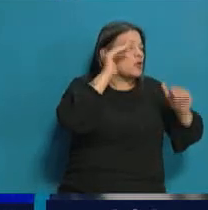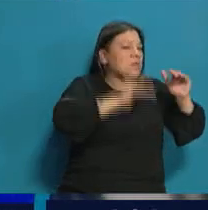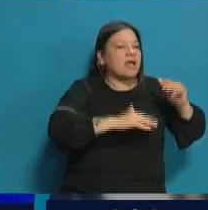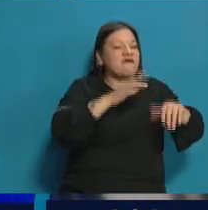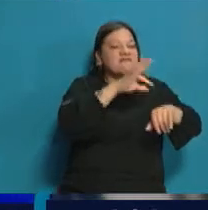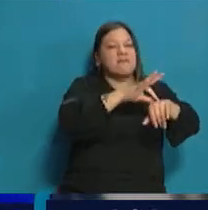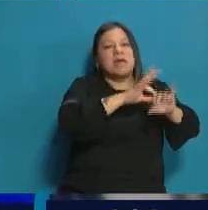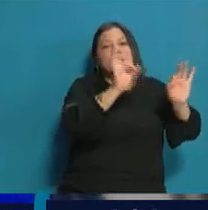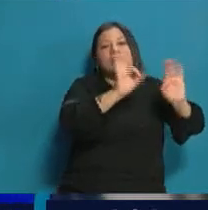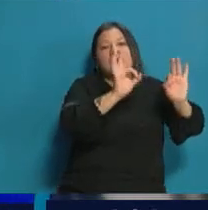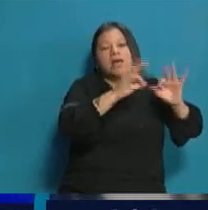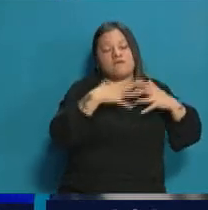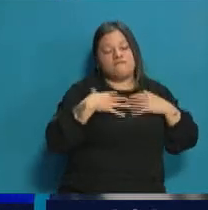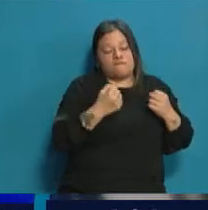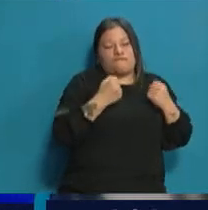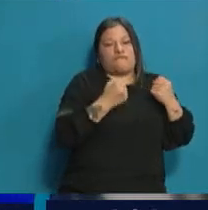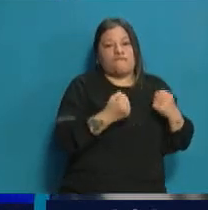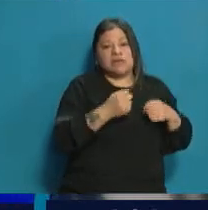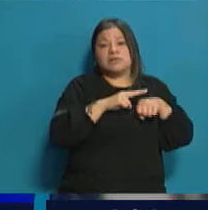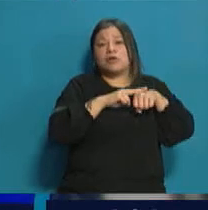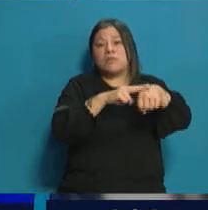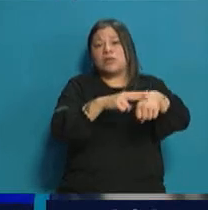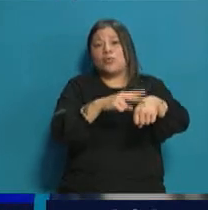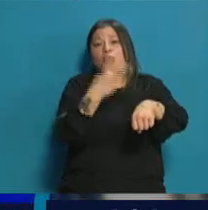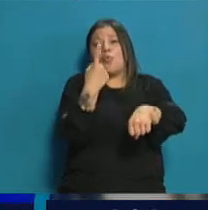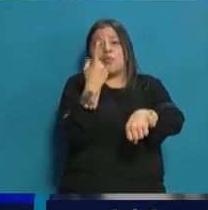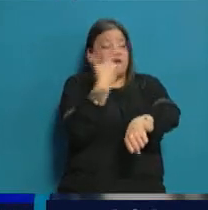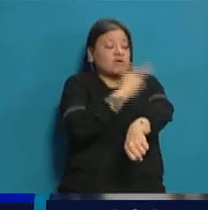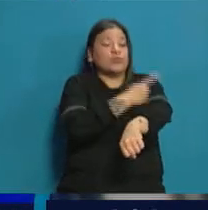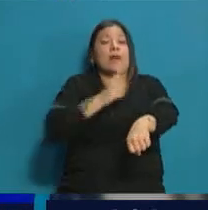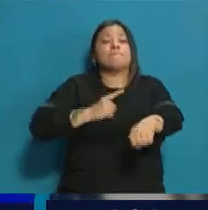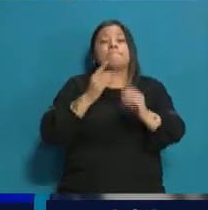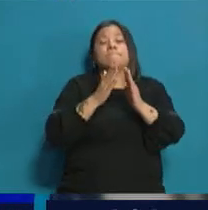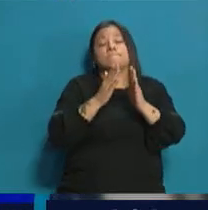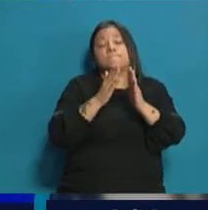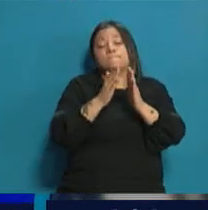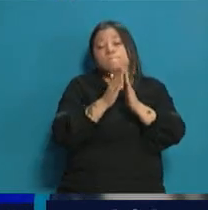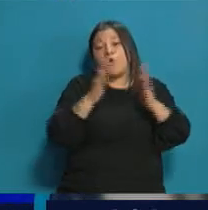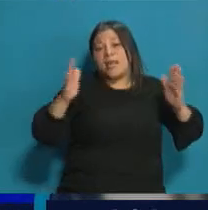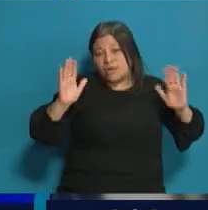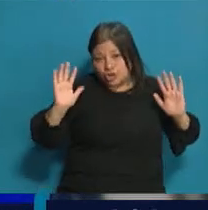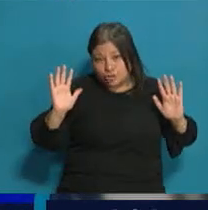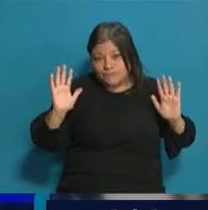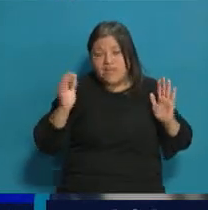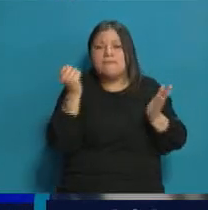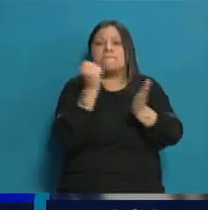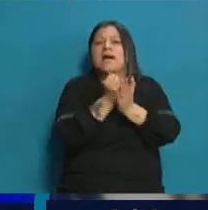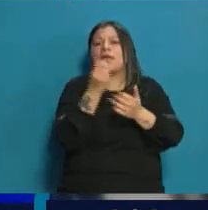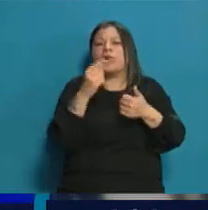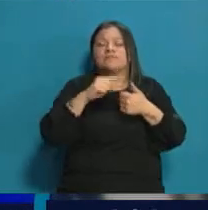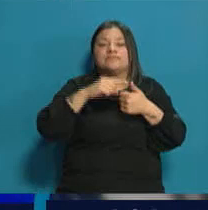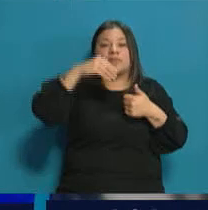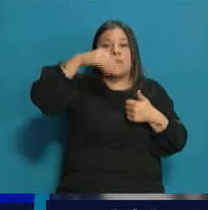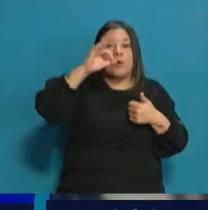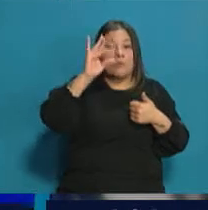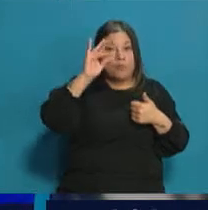sanas, y la recomendación es una dosis anual. Uh-huh. ¿Qué vacunas son las que se están aplicando hoy por hoy? Moderna y Pfizer